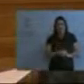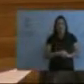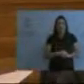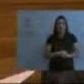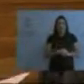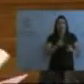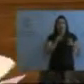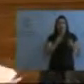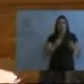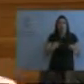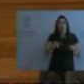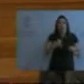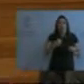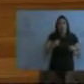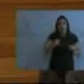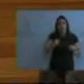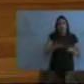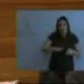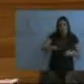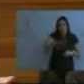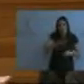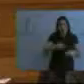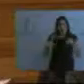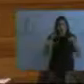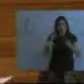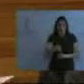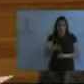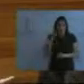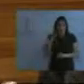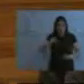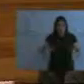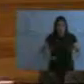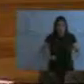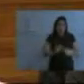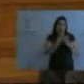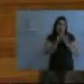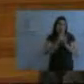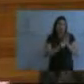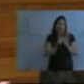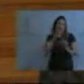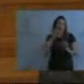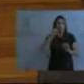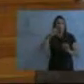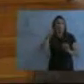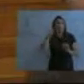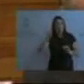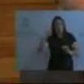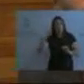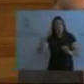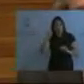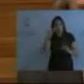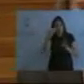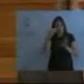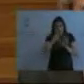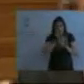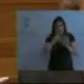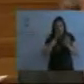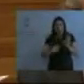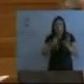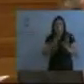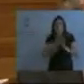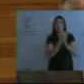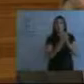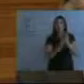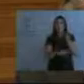del dominio público portuario. Y si lo ponemos en relación con el artículo 105.3 de esta misma ley, en el que habla de las